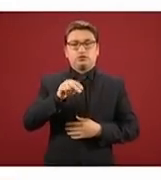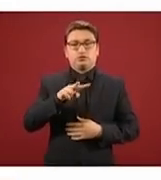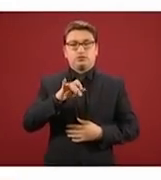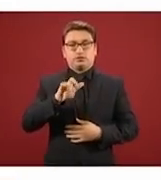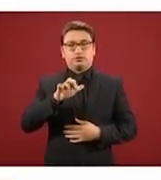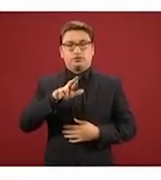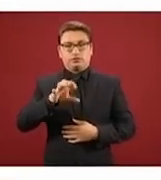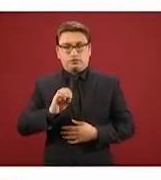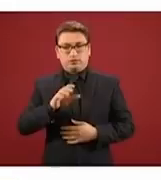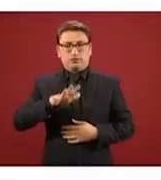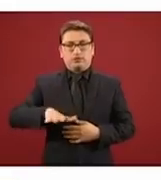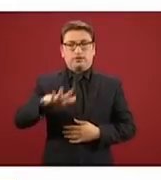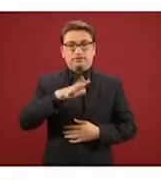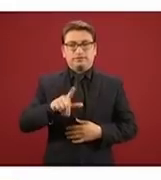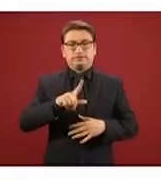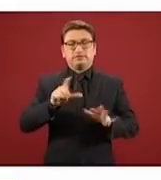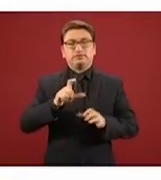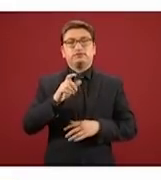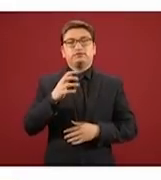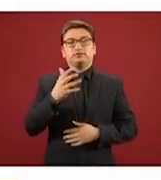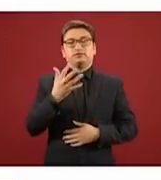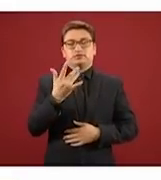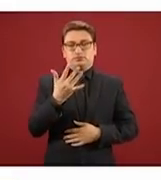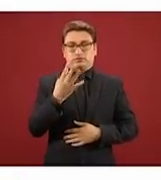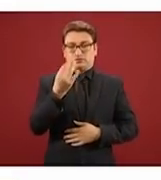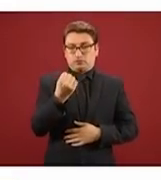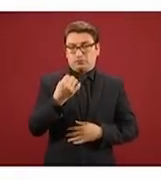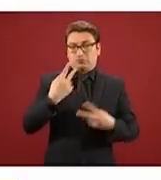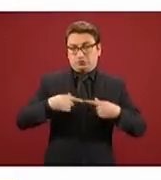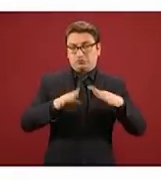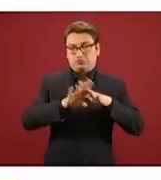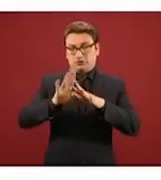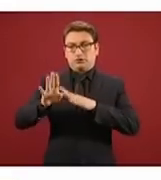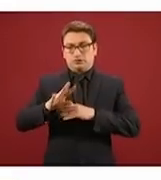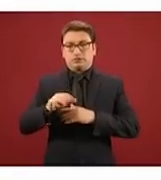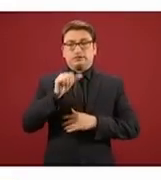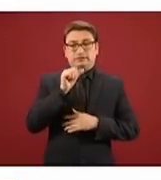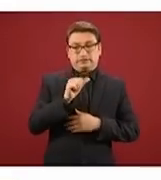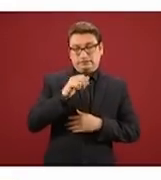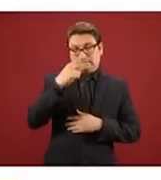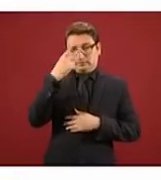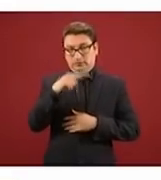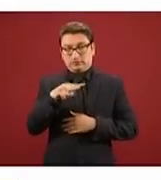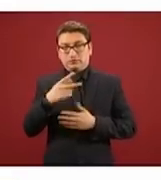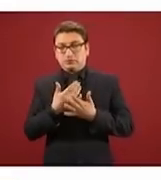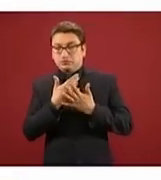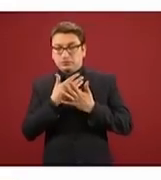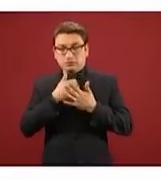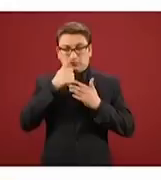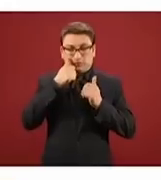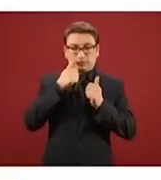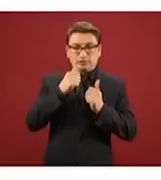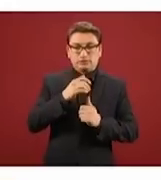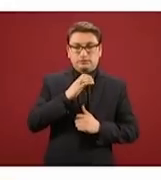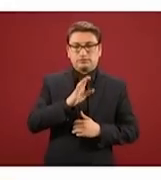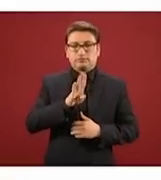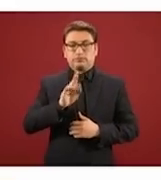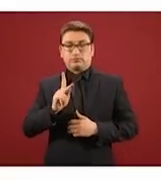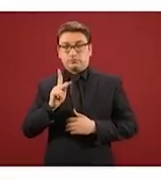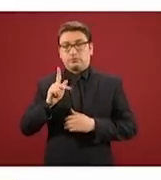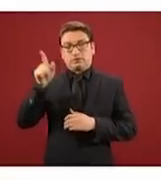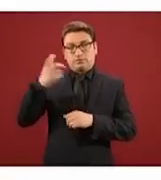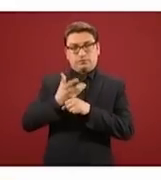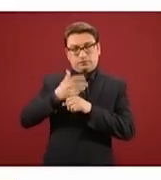ahí hay 759 personas migrantes y 16 mexicanos en espera de atención de si me pide lado eeuu